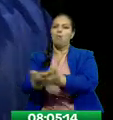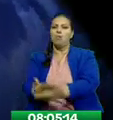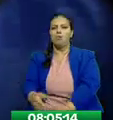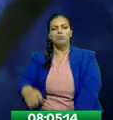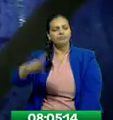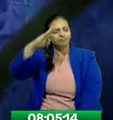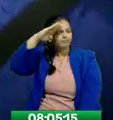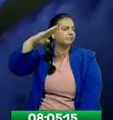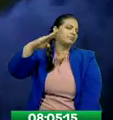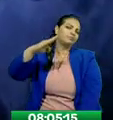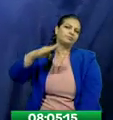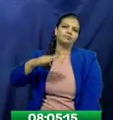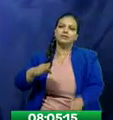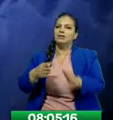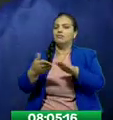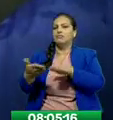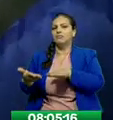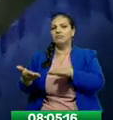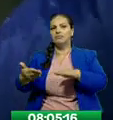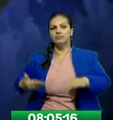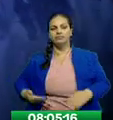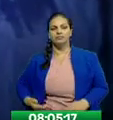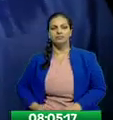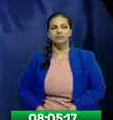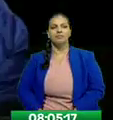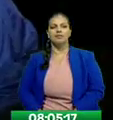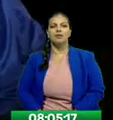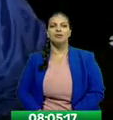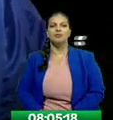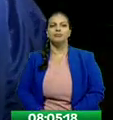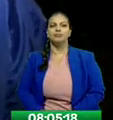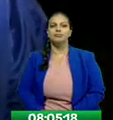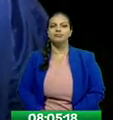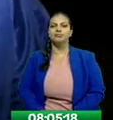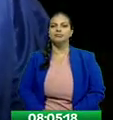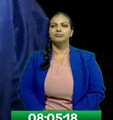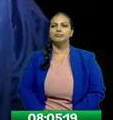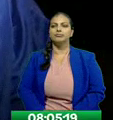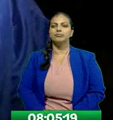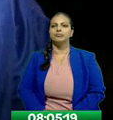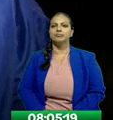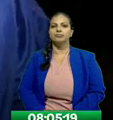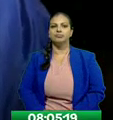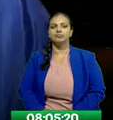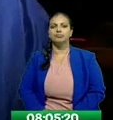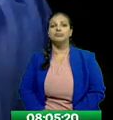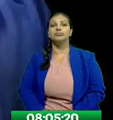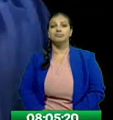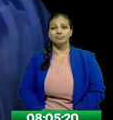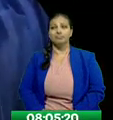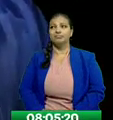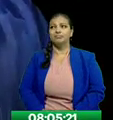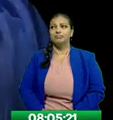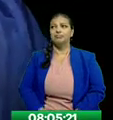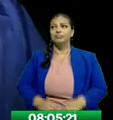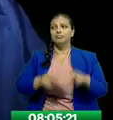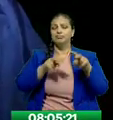casco estaba allá, ya estaba hecho pedazo. Yo cuando ya empecé a llegar, aquí el pana ya estaba tirado en el piso. Yo creo lo